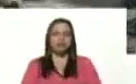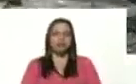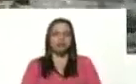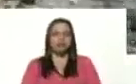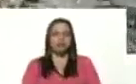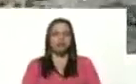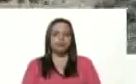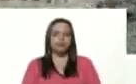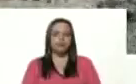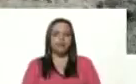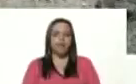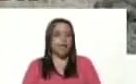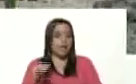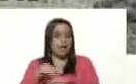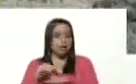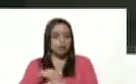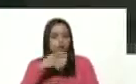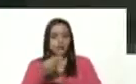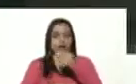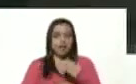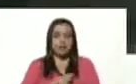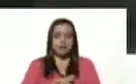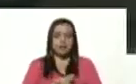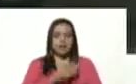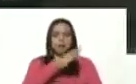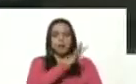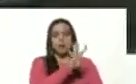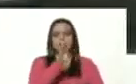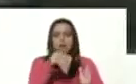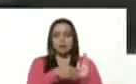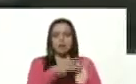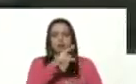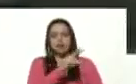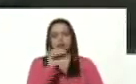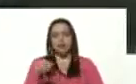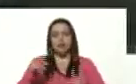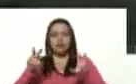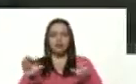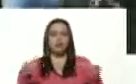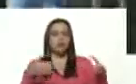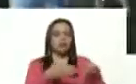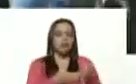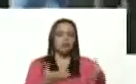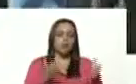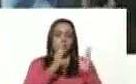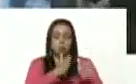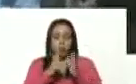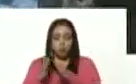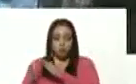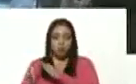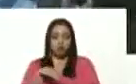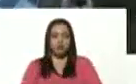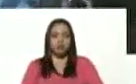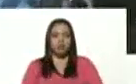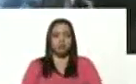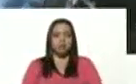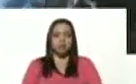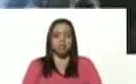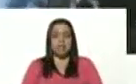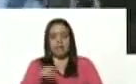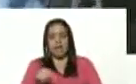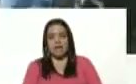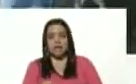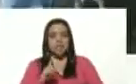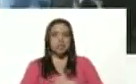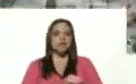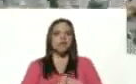de ese anuncio que hace de las 4.200 nuevas BRICOT, y en esta primera fase de 1.000, estamos conformando en